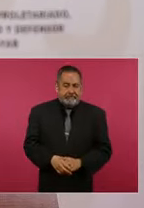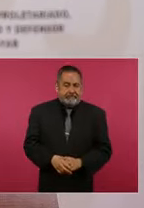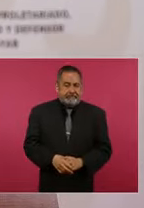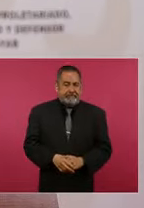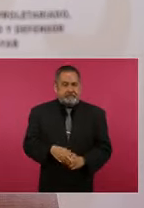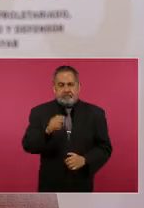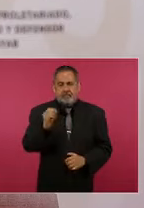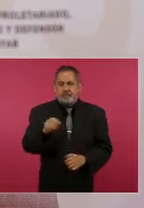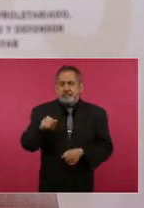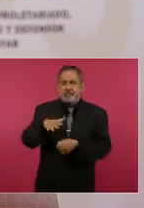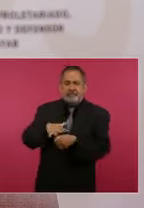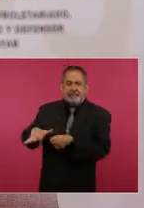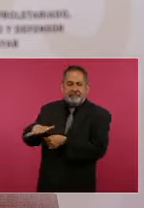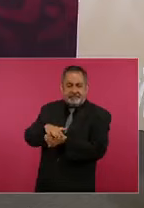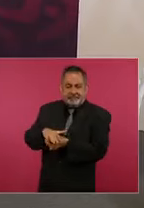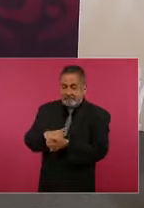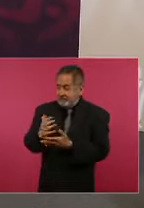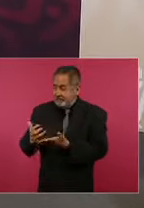o del Istmo,